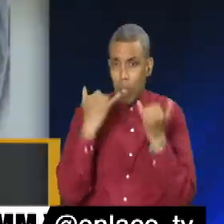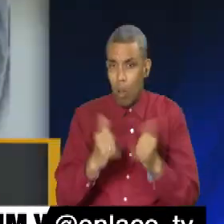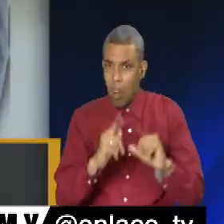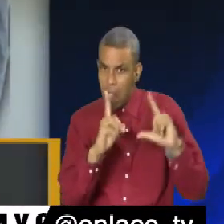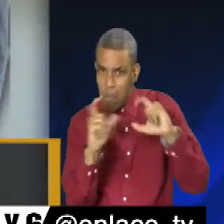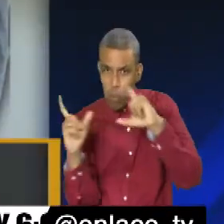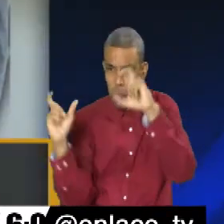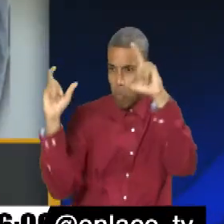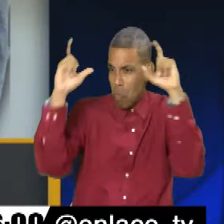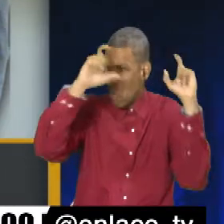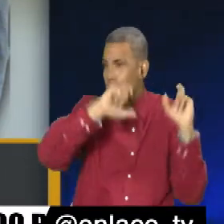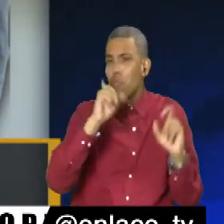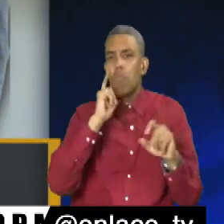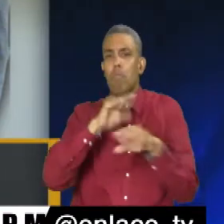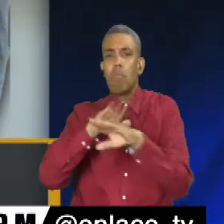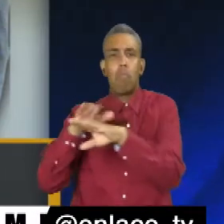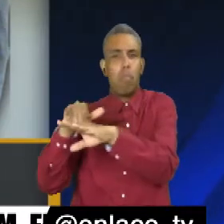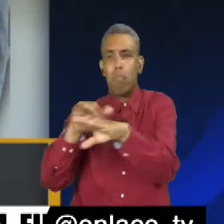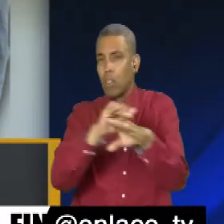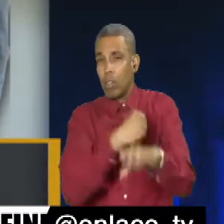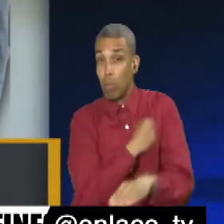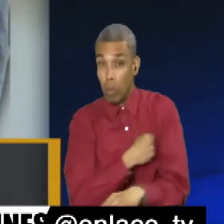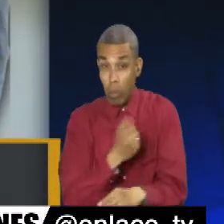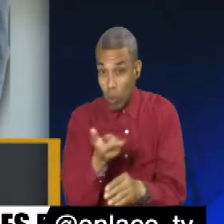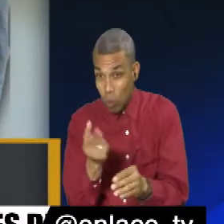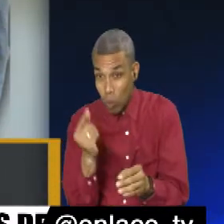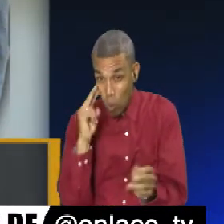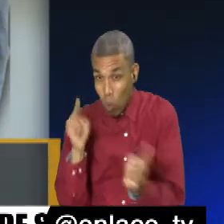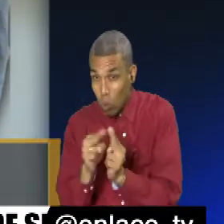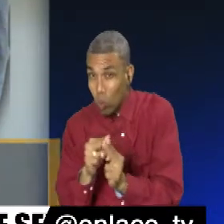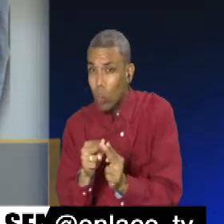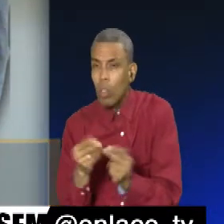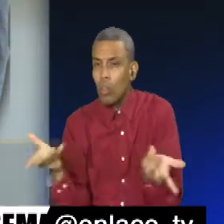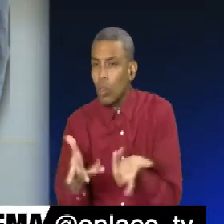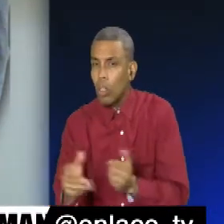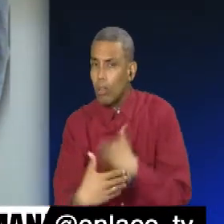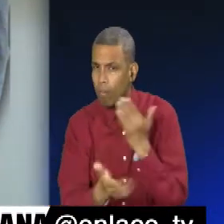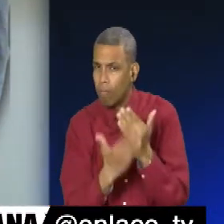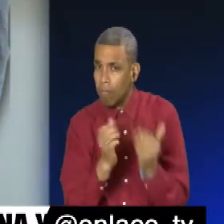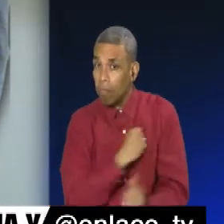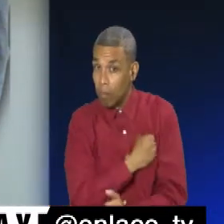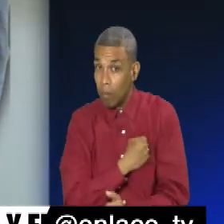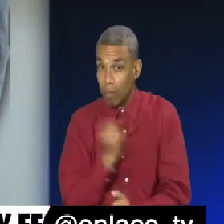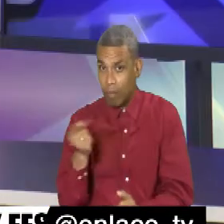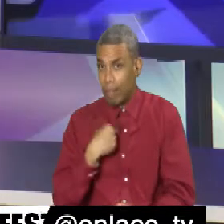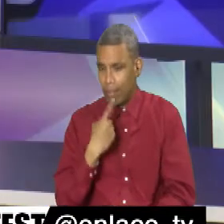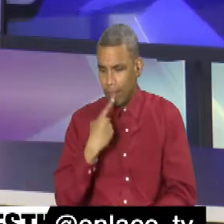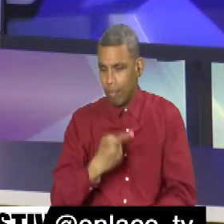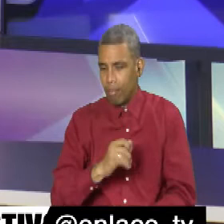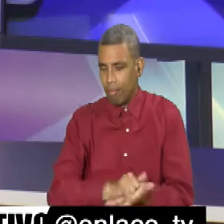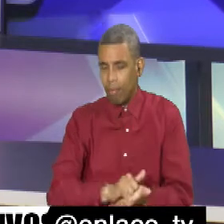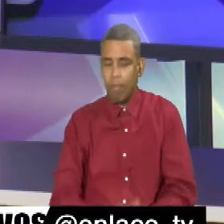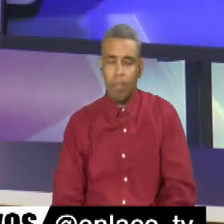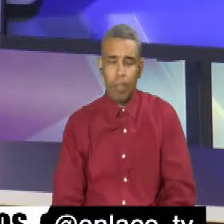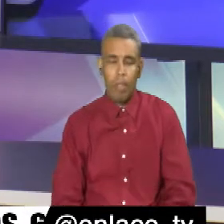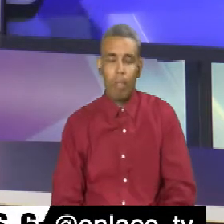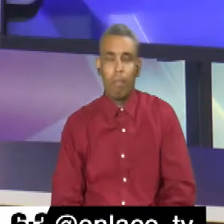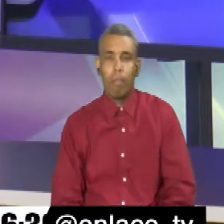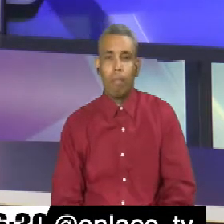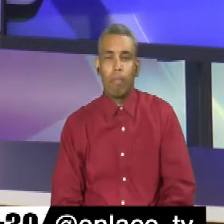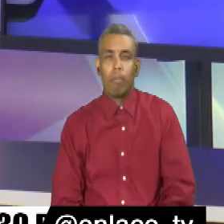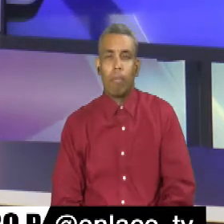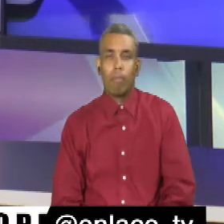todo lugar de la ciudad para que por favor puedan comunicarse con ellos y saber dónde se encuentra la menor. La gobernación